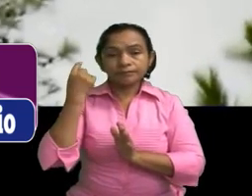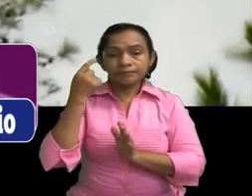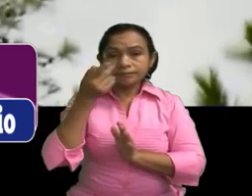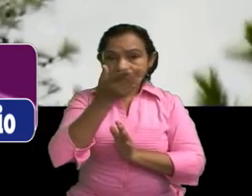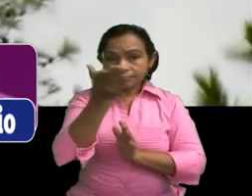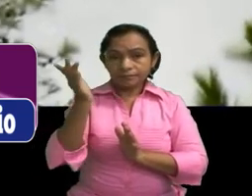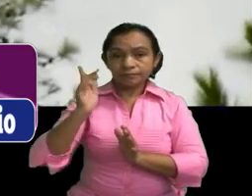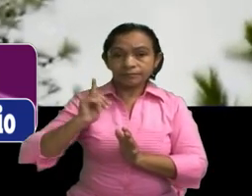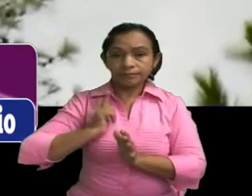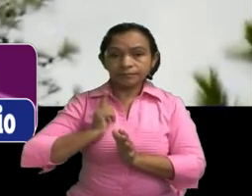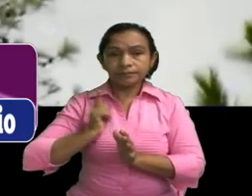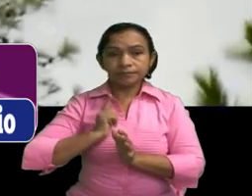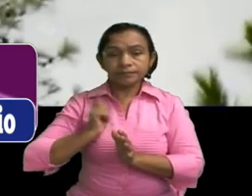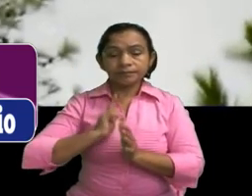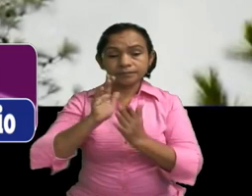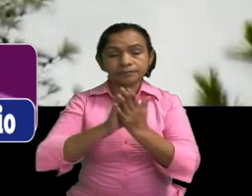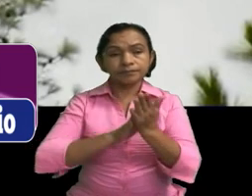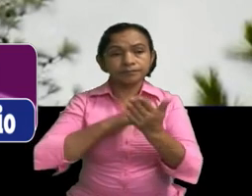tienen